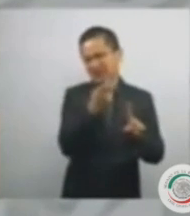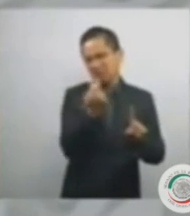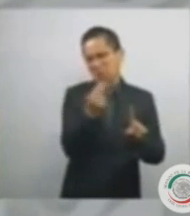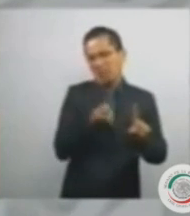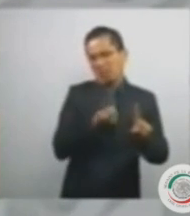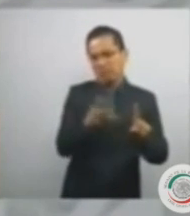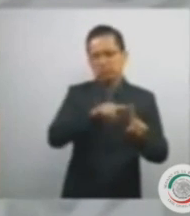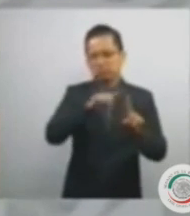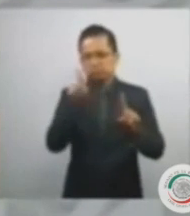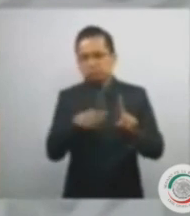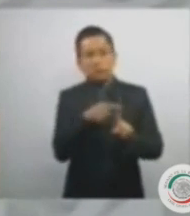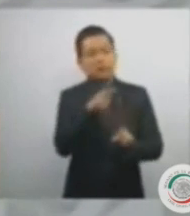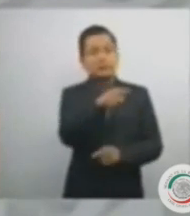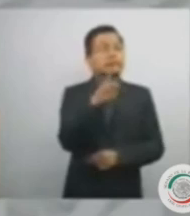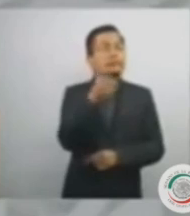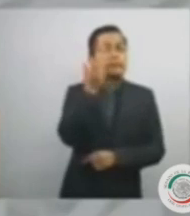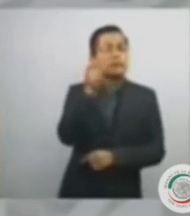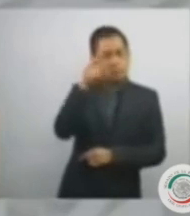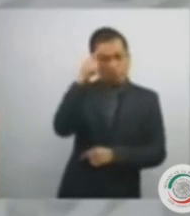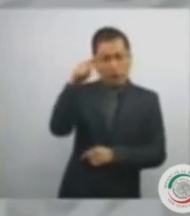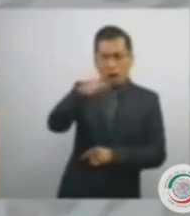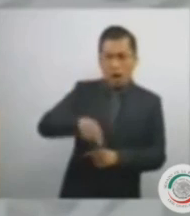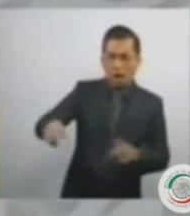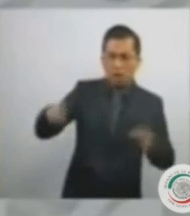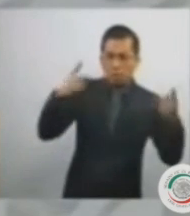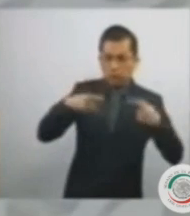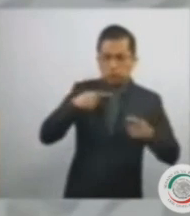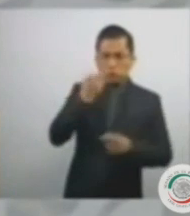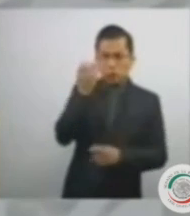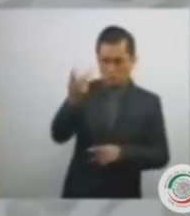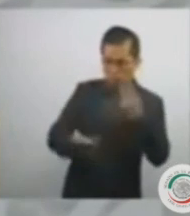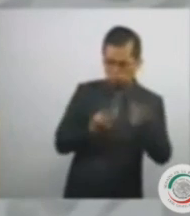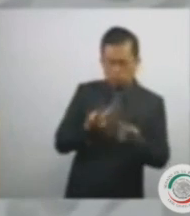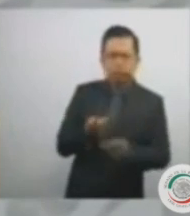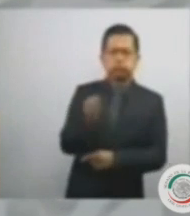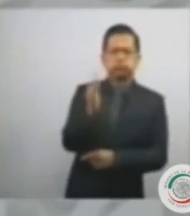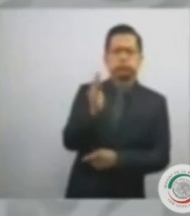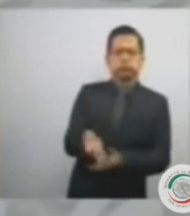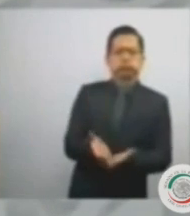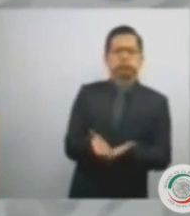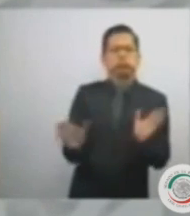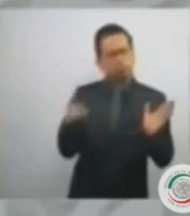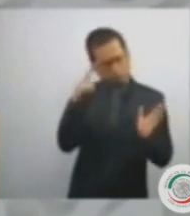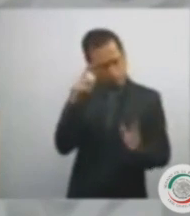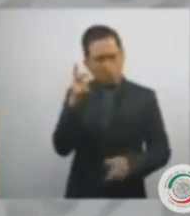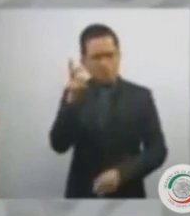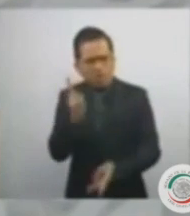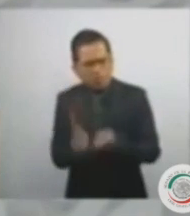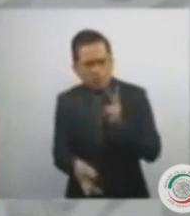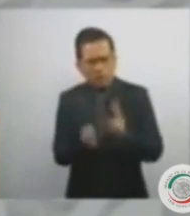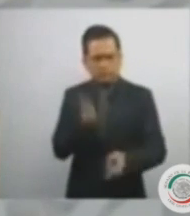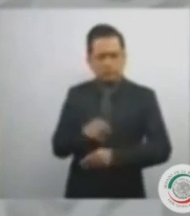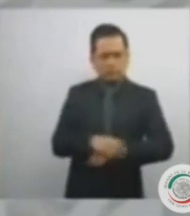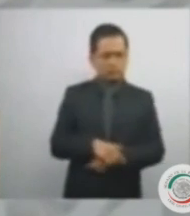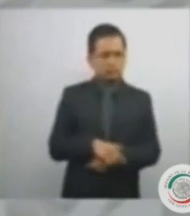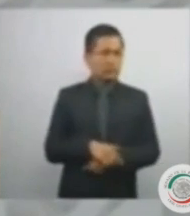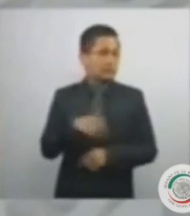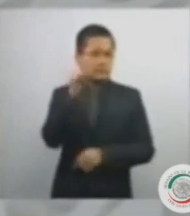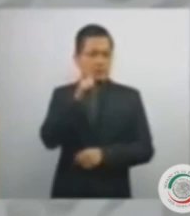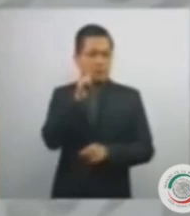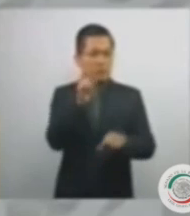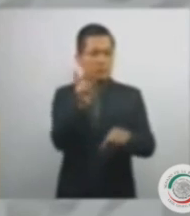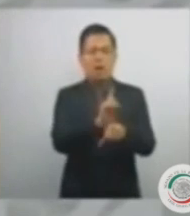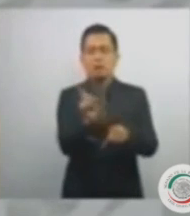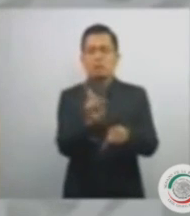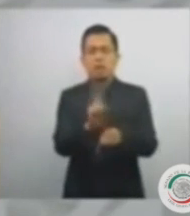tiene. Todos los días se informa sobre lo que se está haciendo. Por ejemplo, hoy se informó sobre los avances en